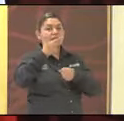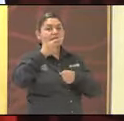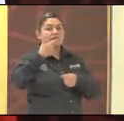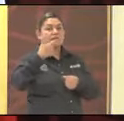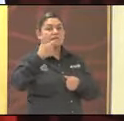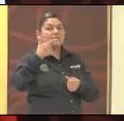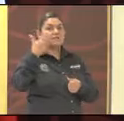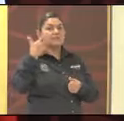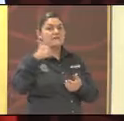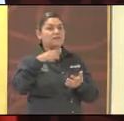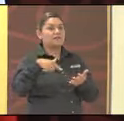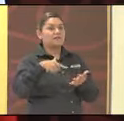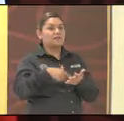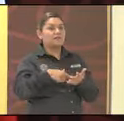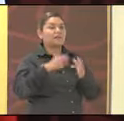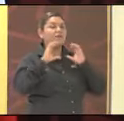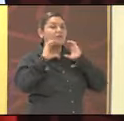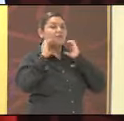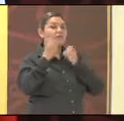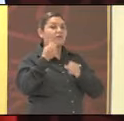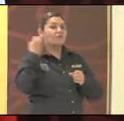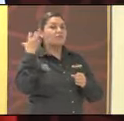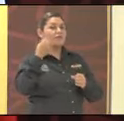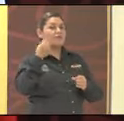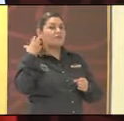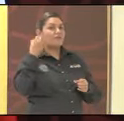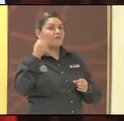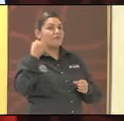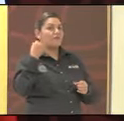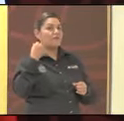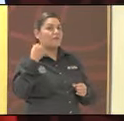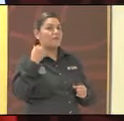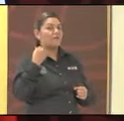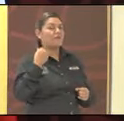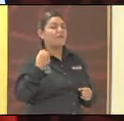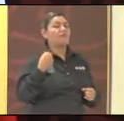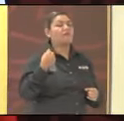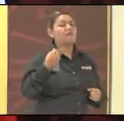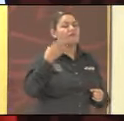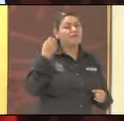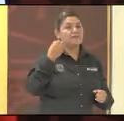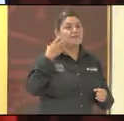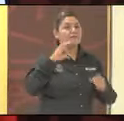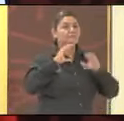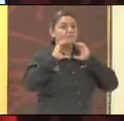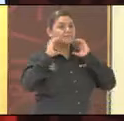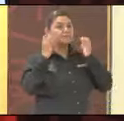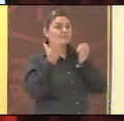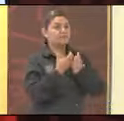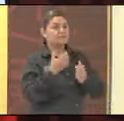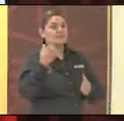ciudades sustentables, ¿verdad? Sustentables y sostenibles, ¿sí?